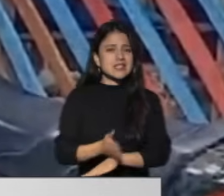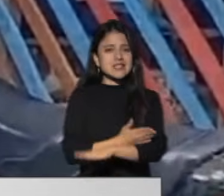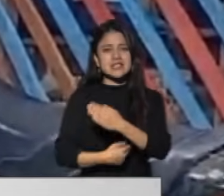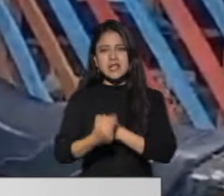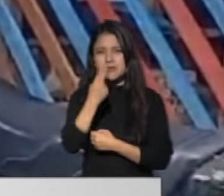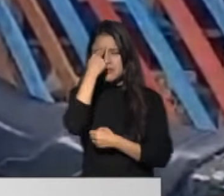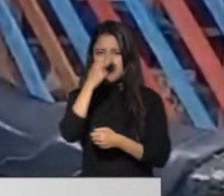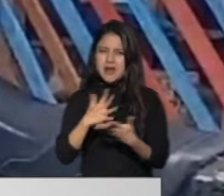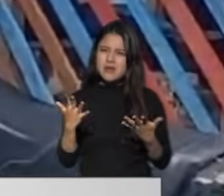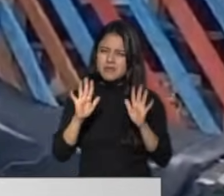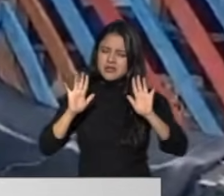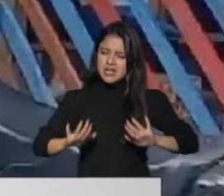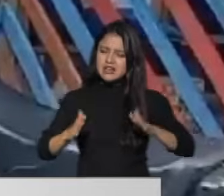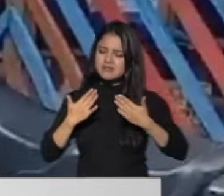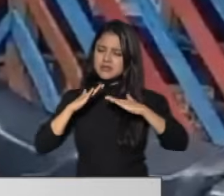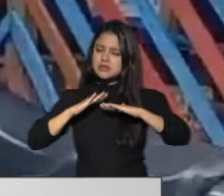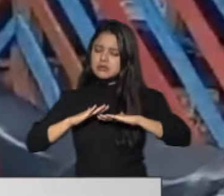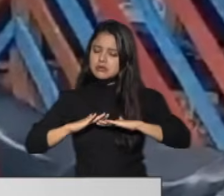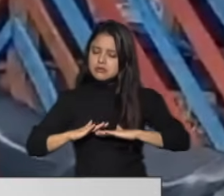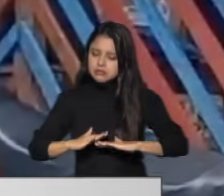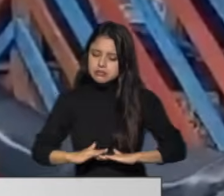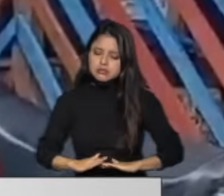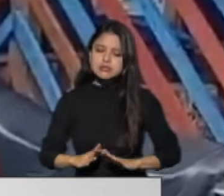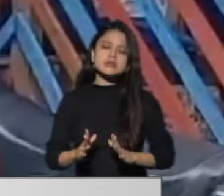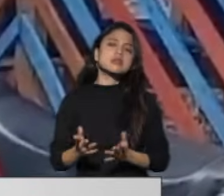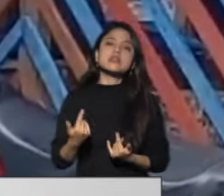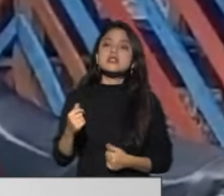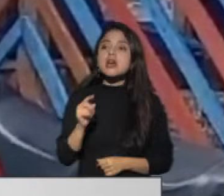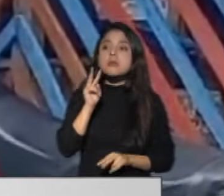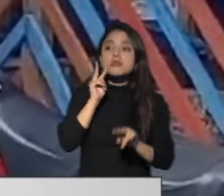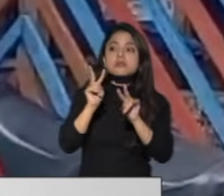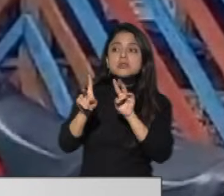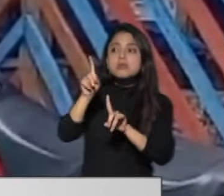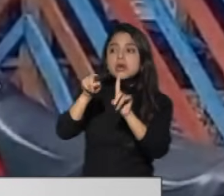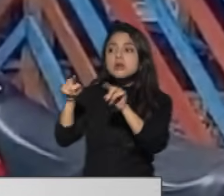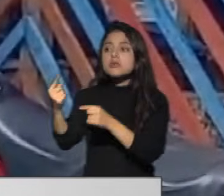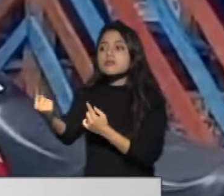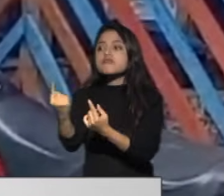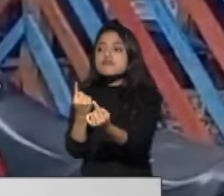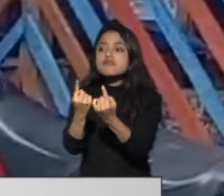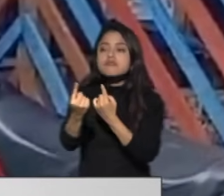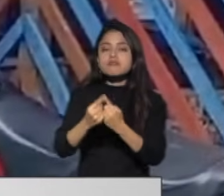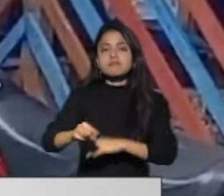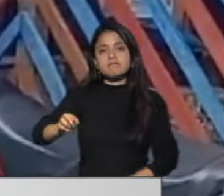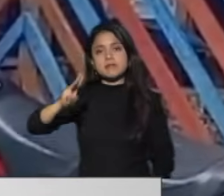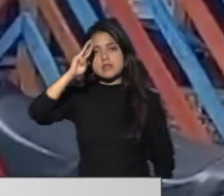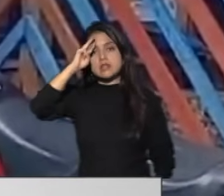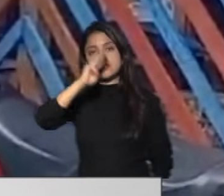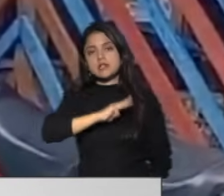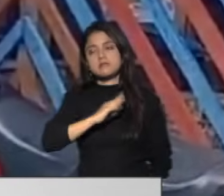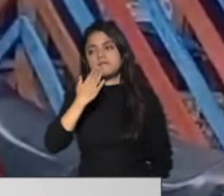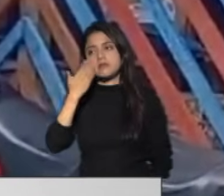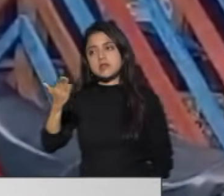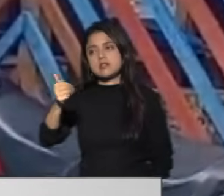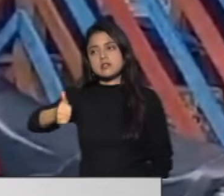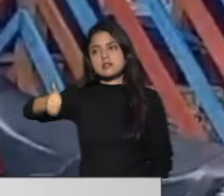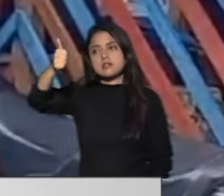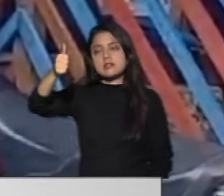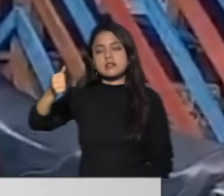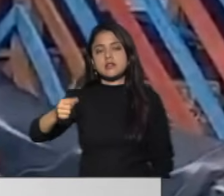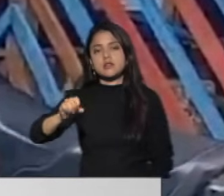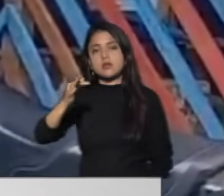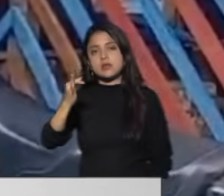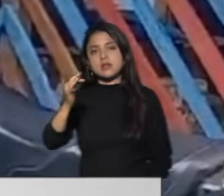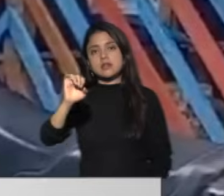gracias a Dios en estos momentos, el día de hoy ya llegó el ejército, ya agradecerle al sargento Tejada que está aquí con nosotros